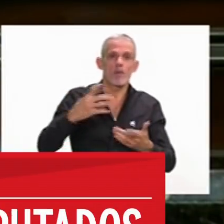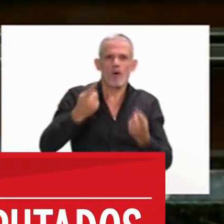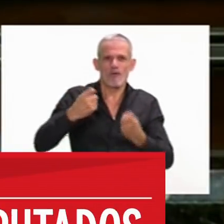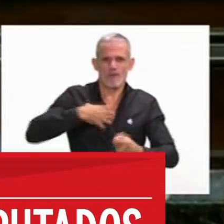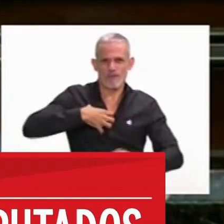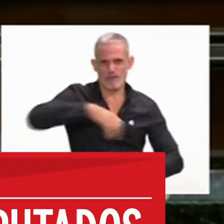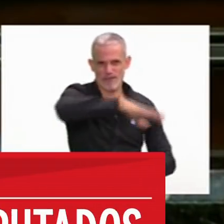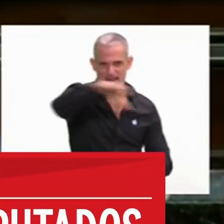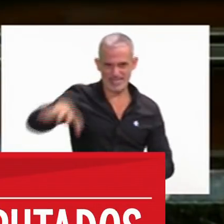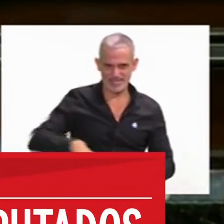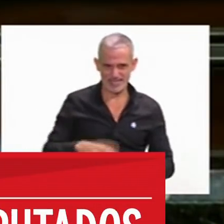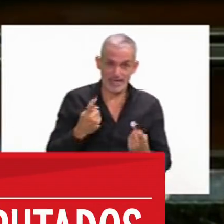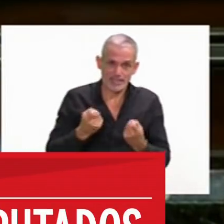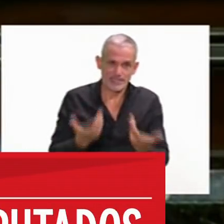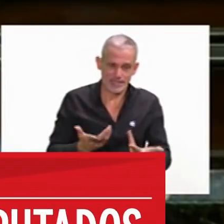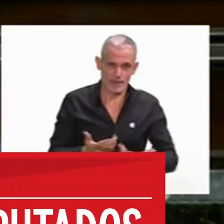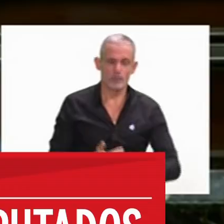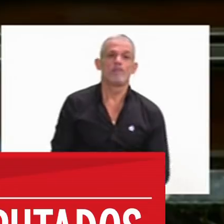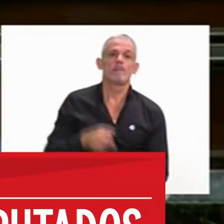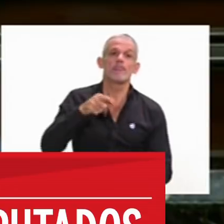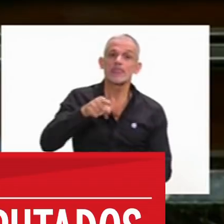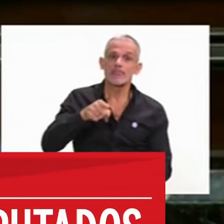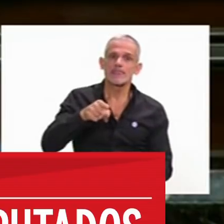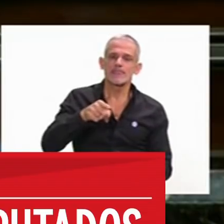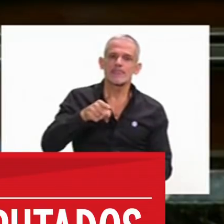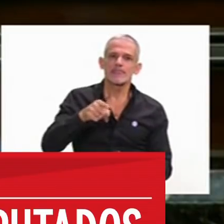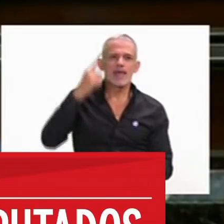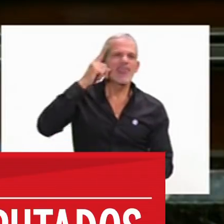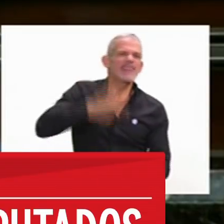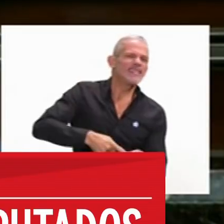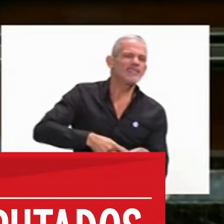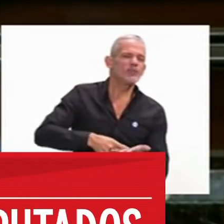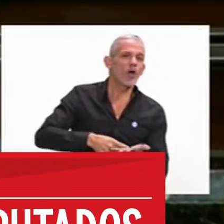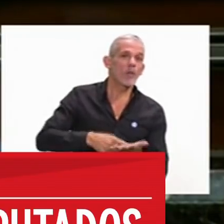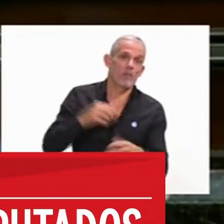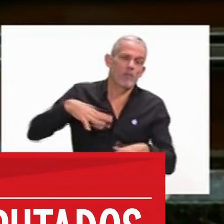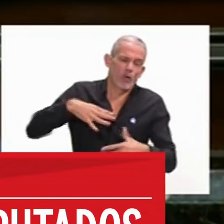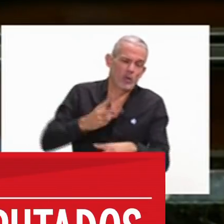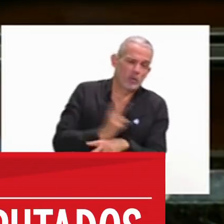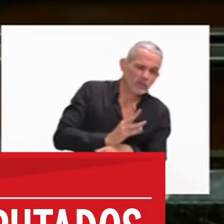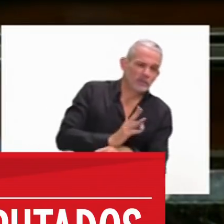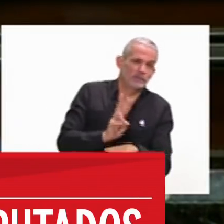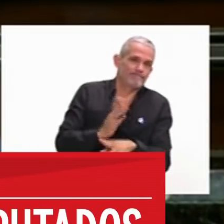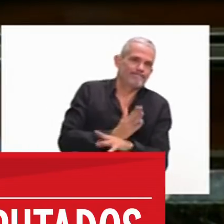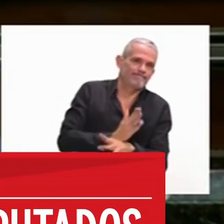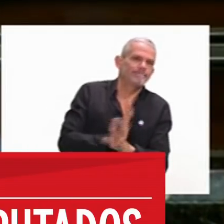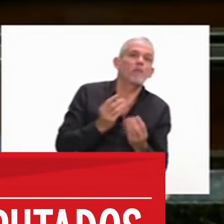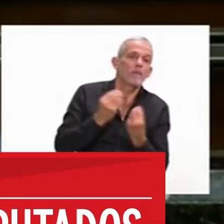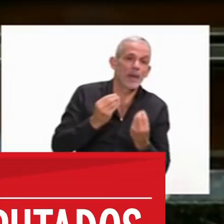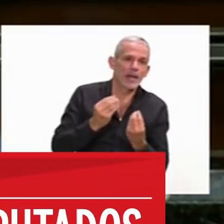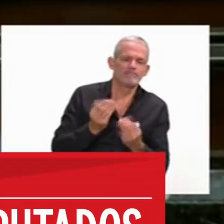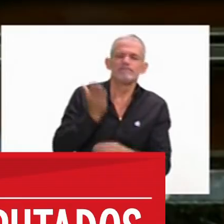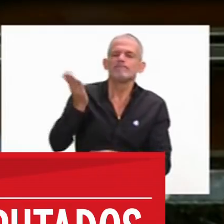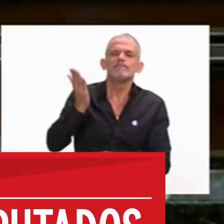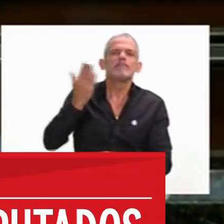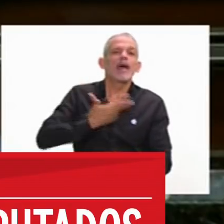estábamos. Desde ese lugar tomamos la decisión preventiva de poder acudir al Fondo